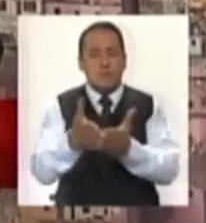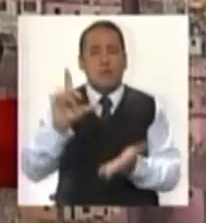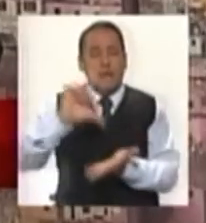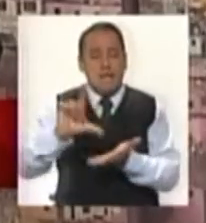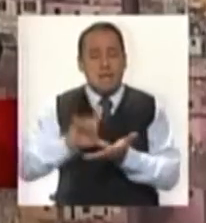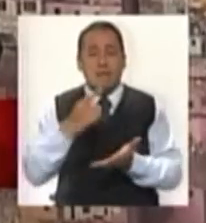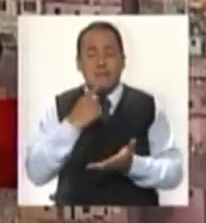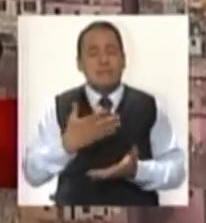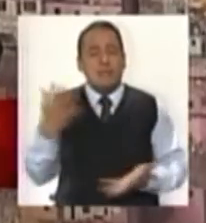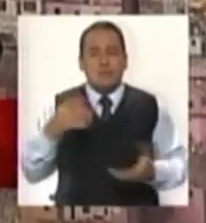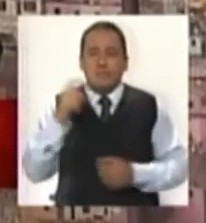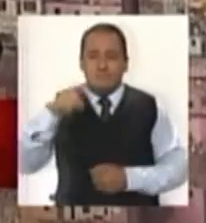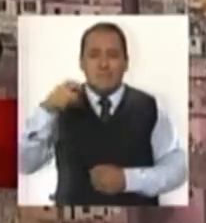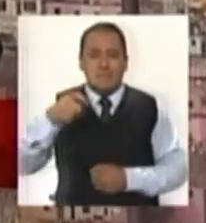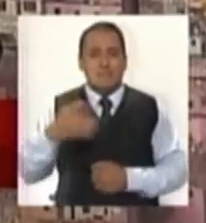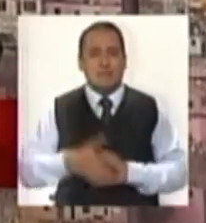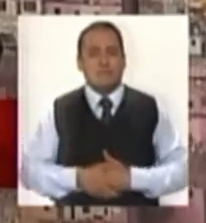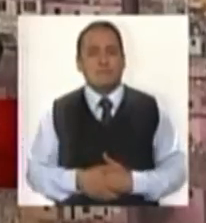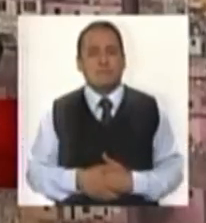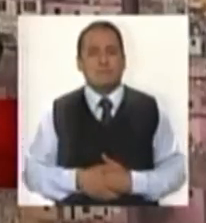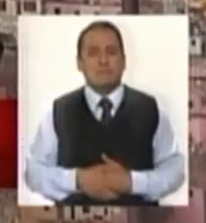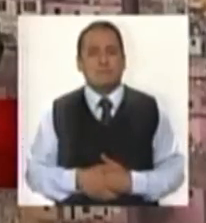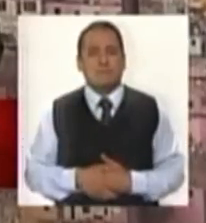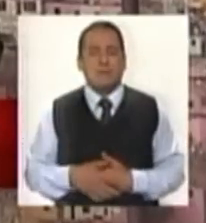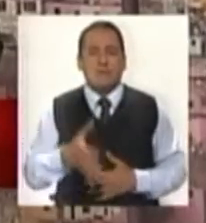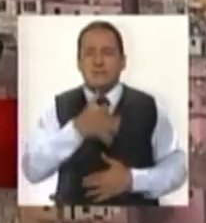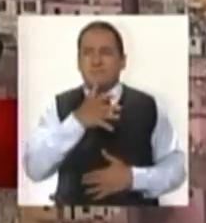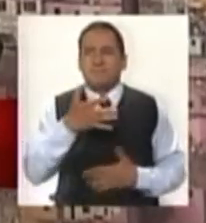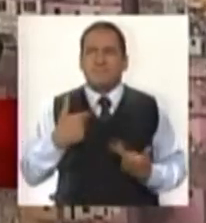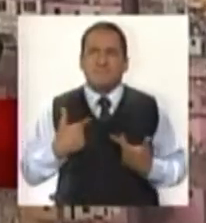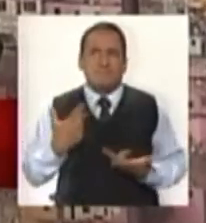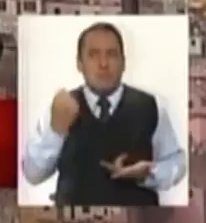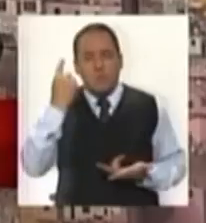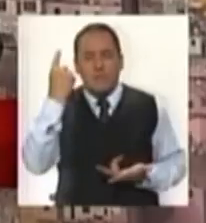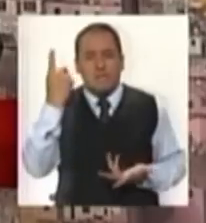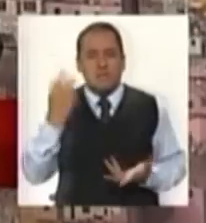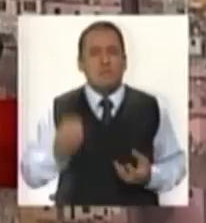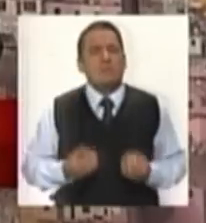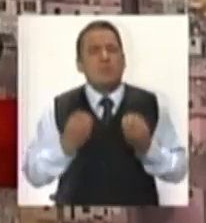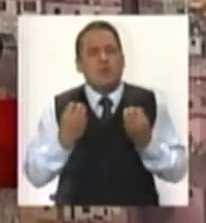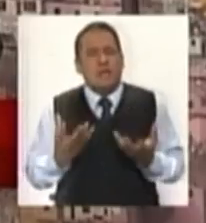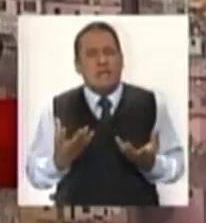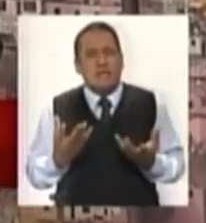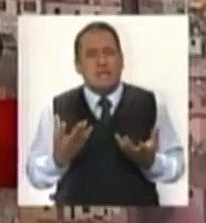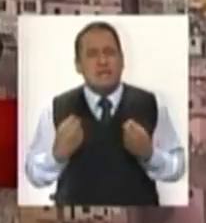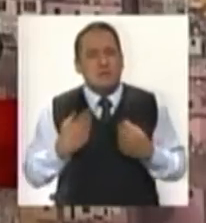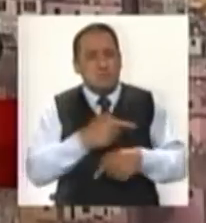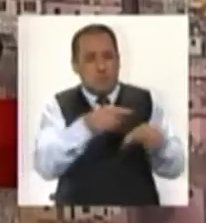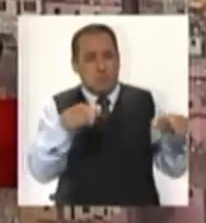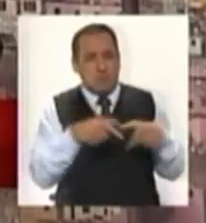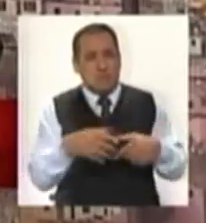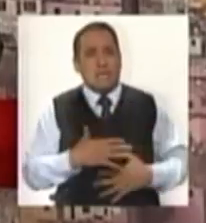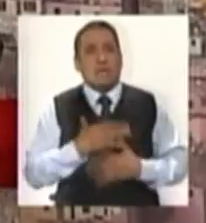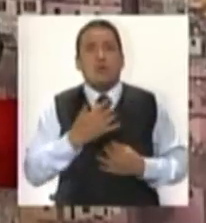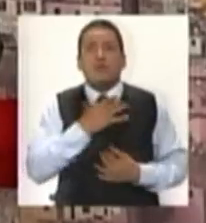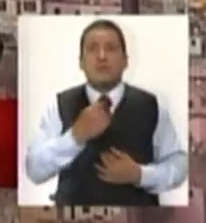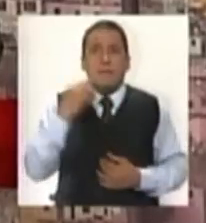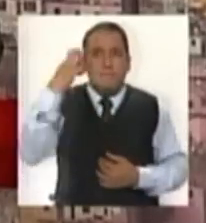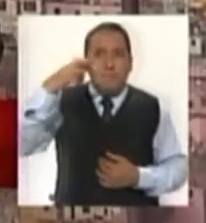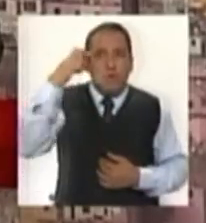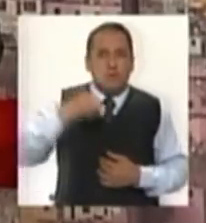nuestra Lima, tanto necesita. No entendemos, señora, por qué, por intereses políticos, se